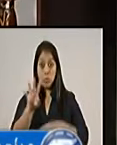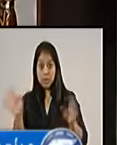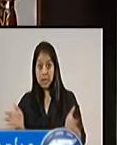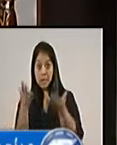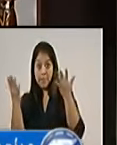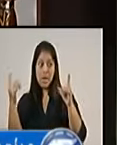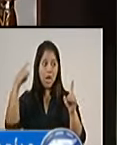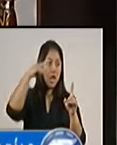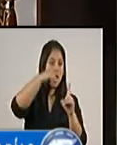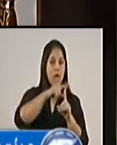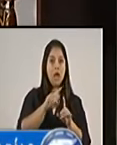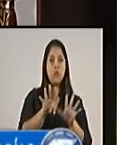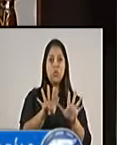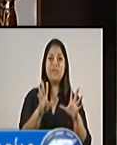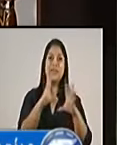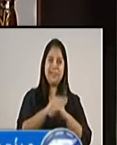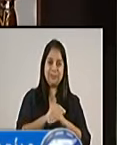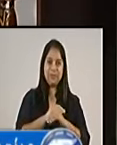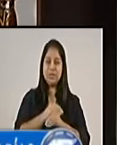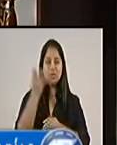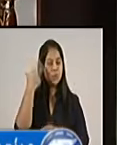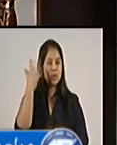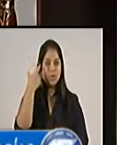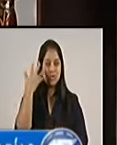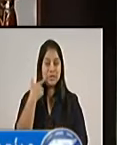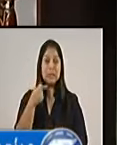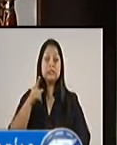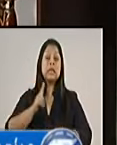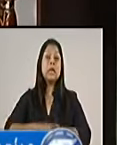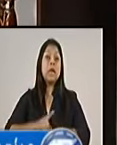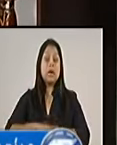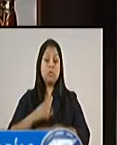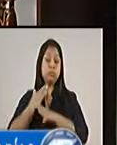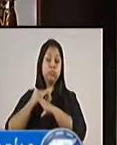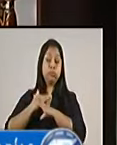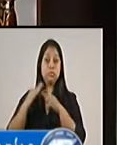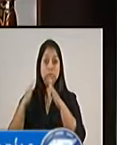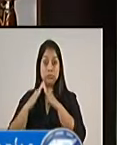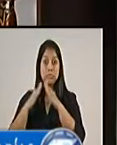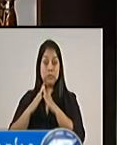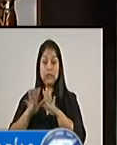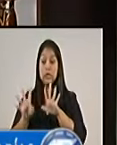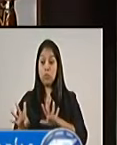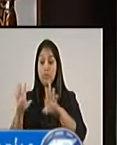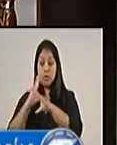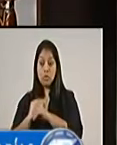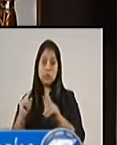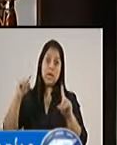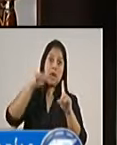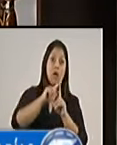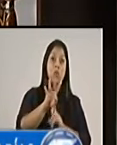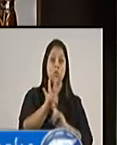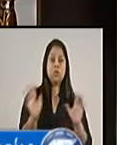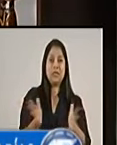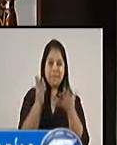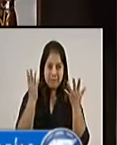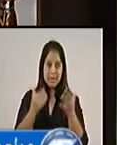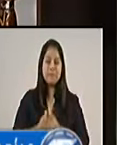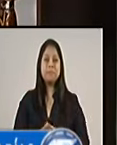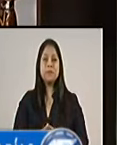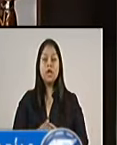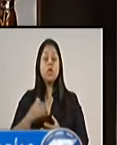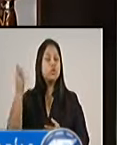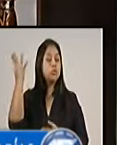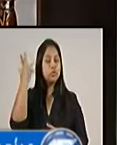las 9 de la noche del día. Y la restricción de movilidad es de 9 de la noche a 4 de la mañana del día siguiente,